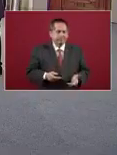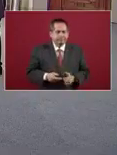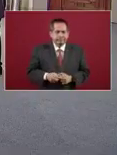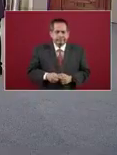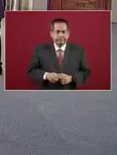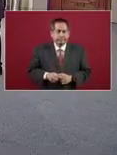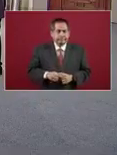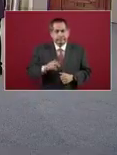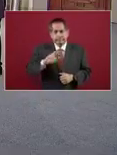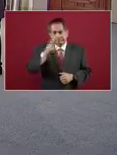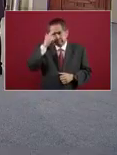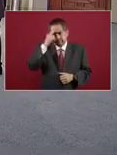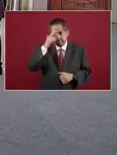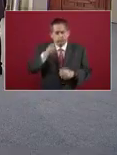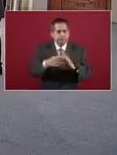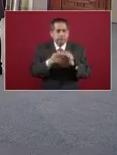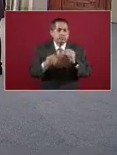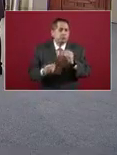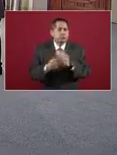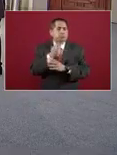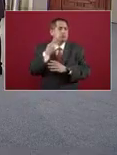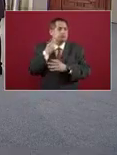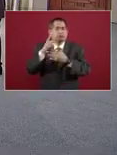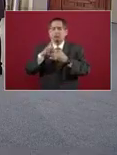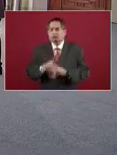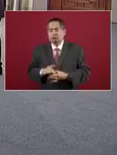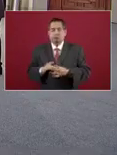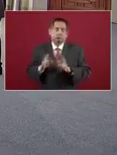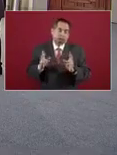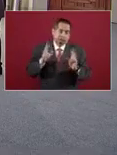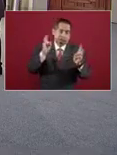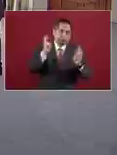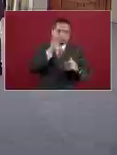Acuérdense que se hablaba de nuevas políticas públicas.